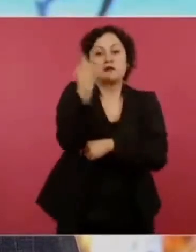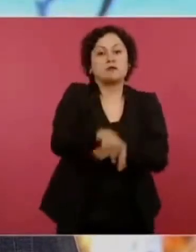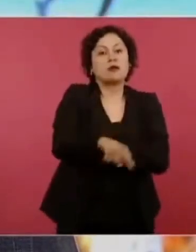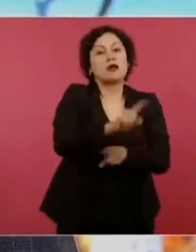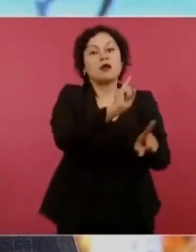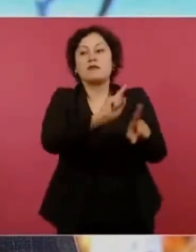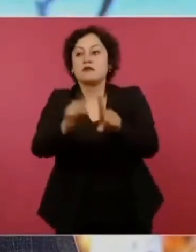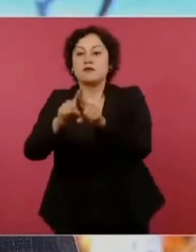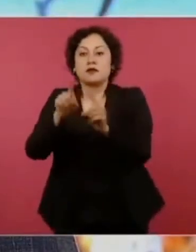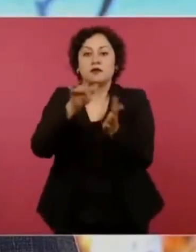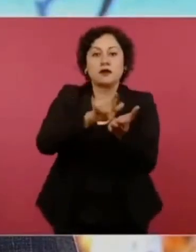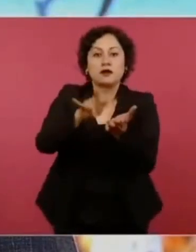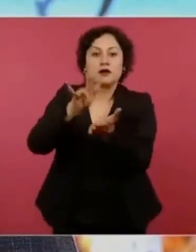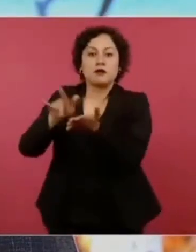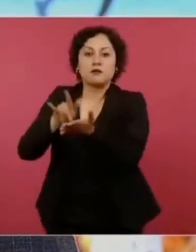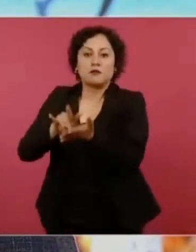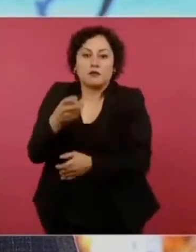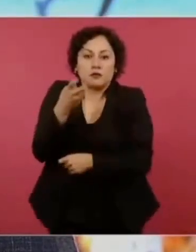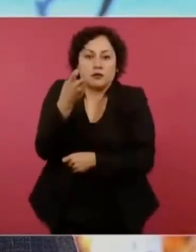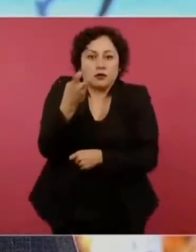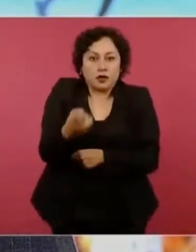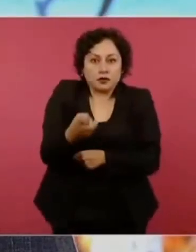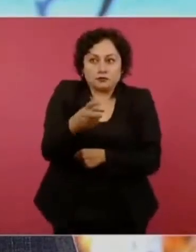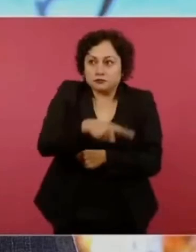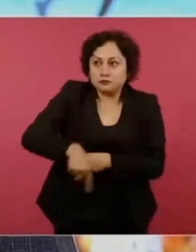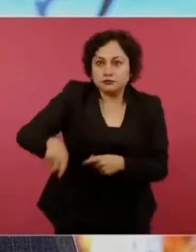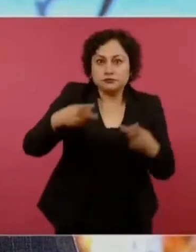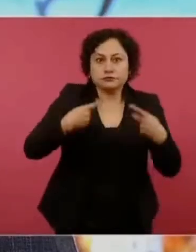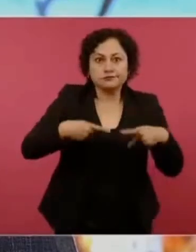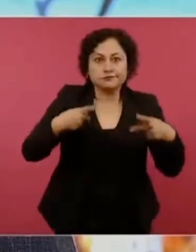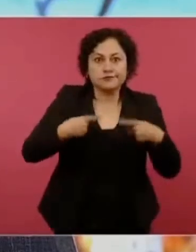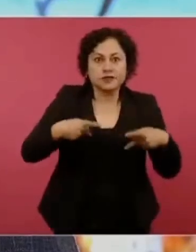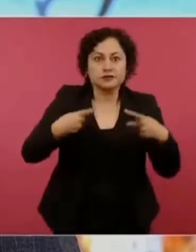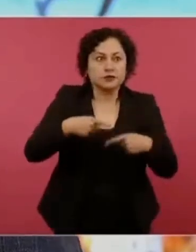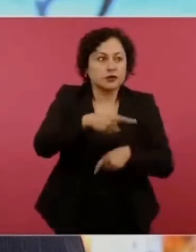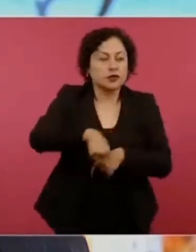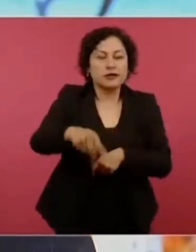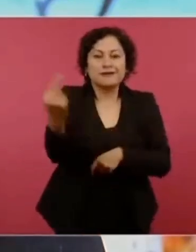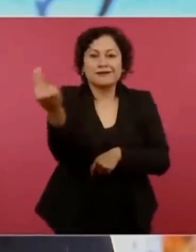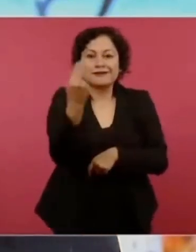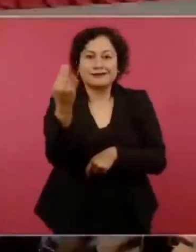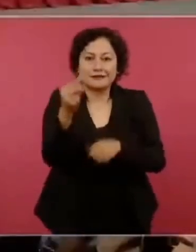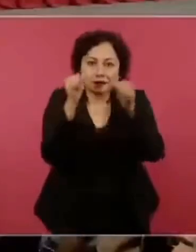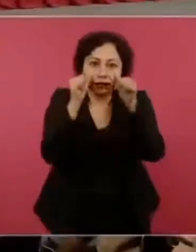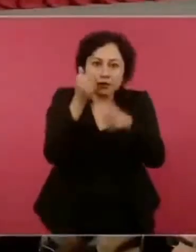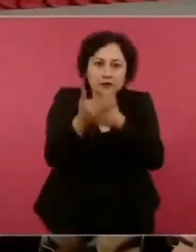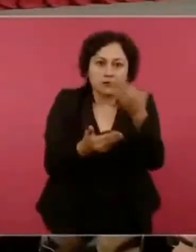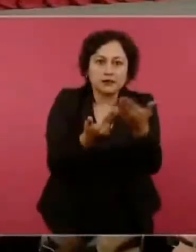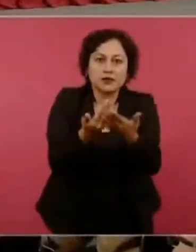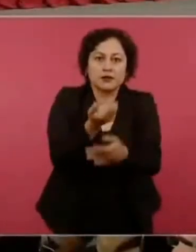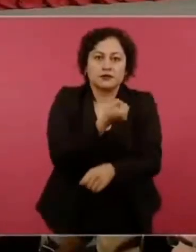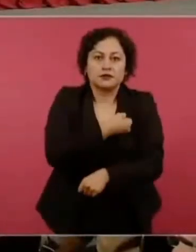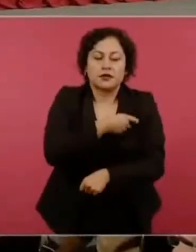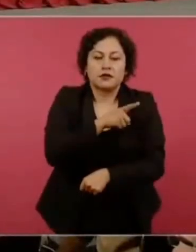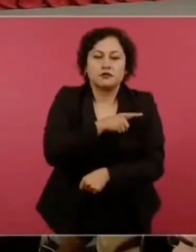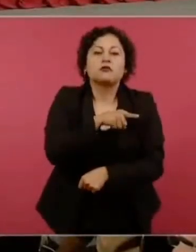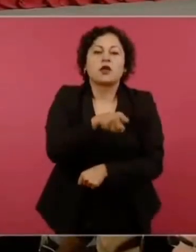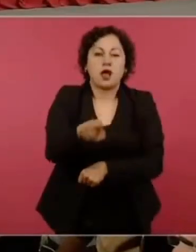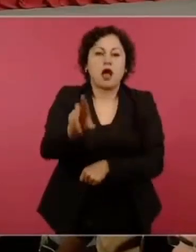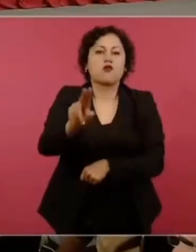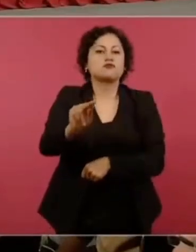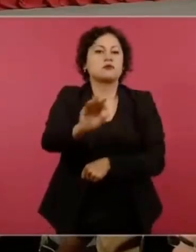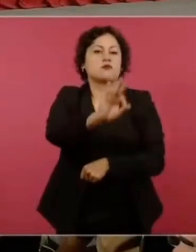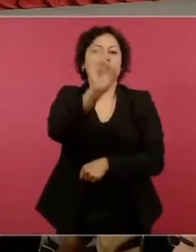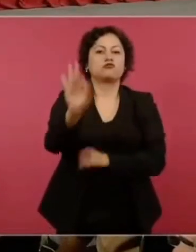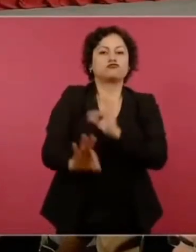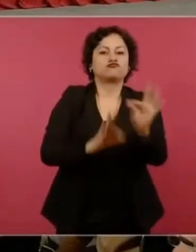repito, el 80% de las necesidades de atención médica. Y termino recordando, el